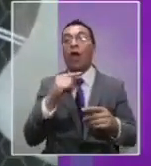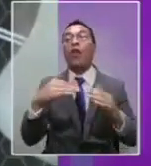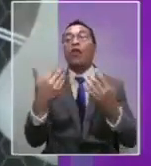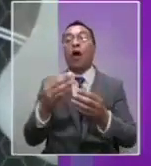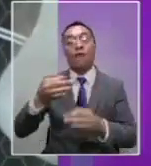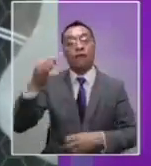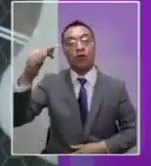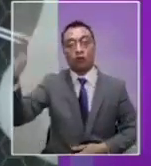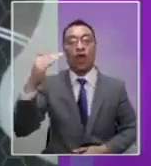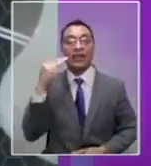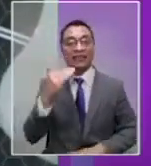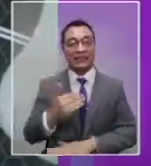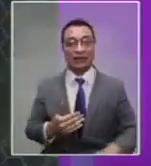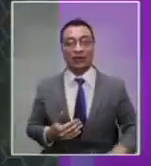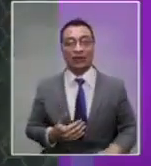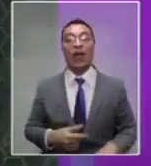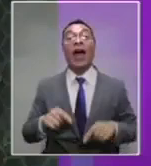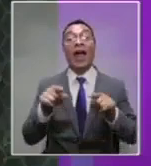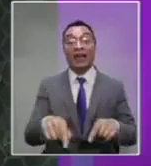las nuevas generaciones.